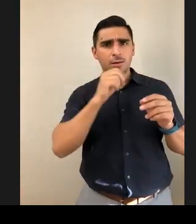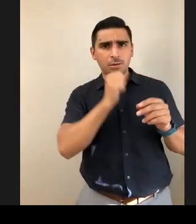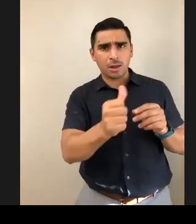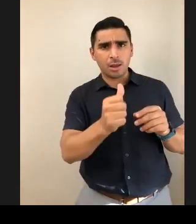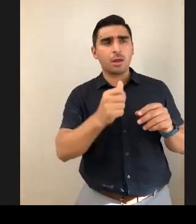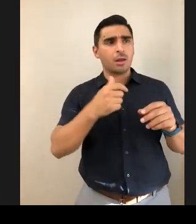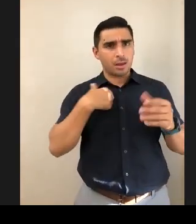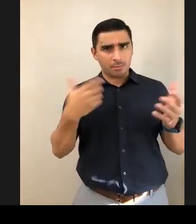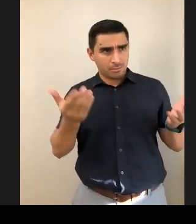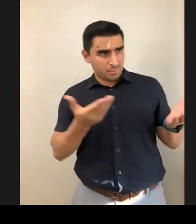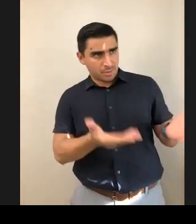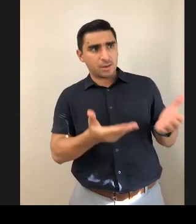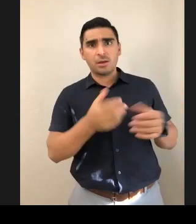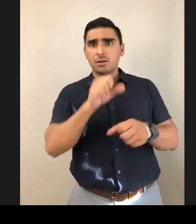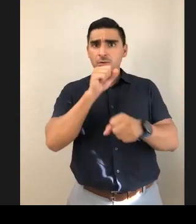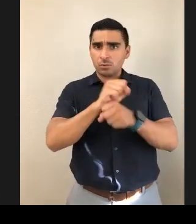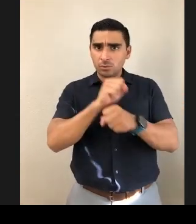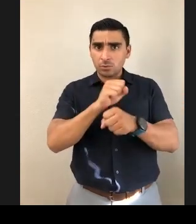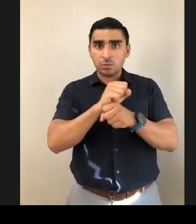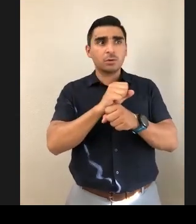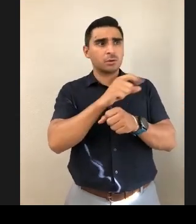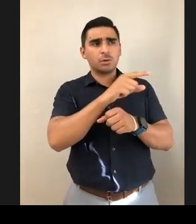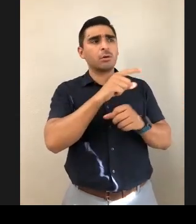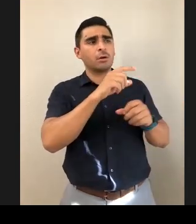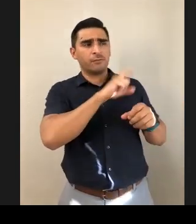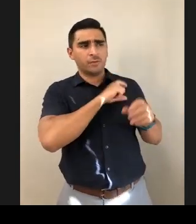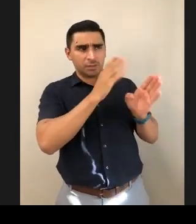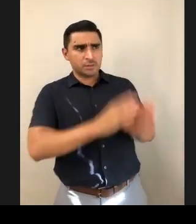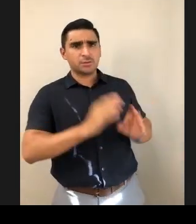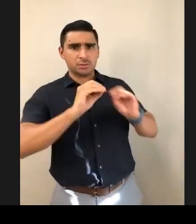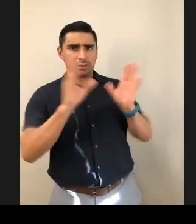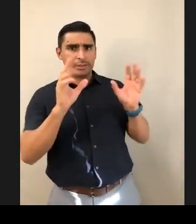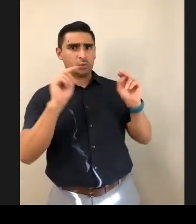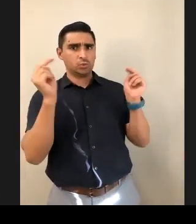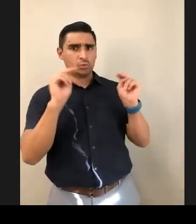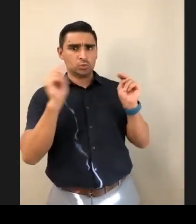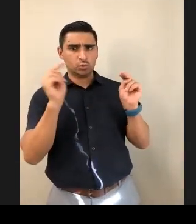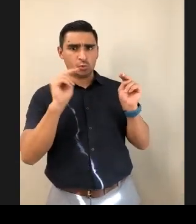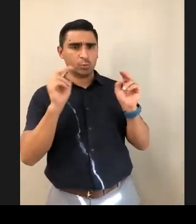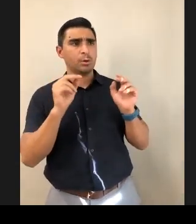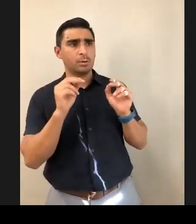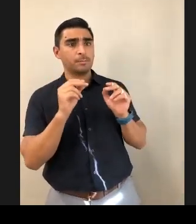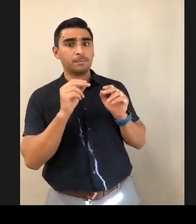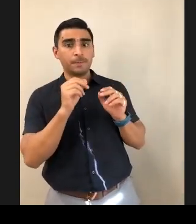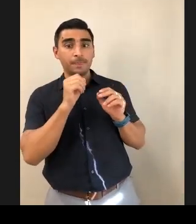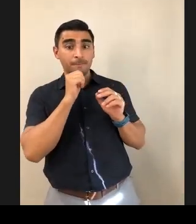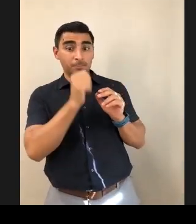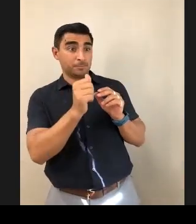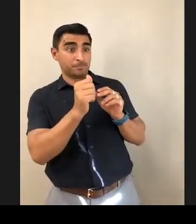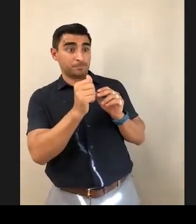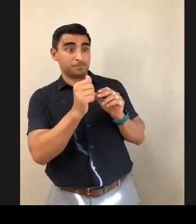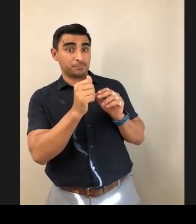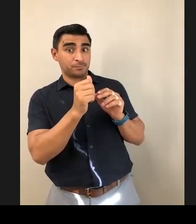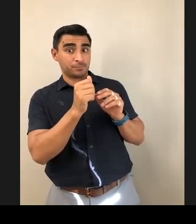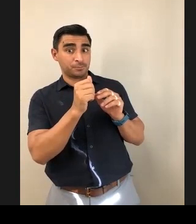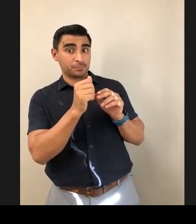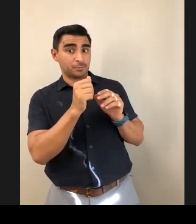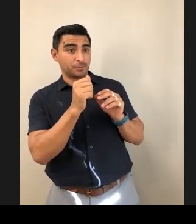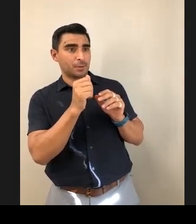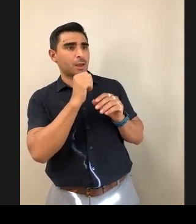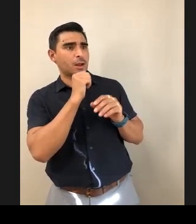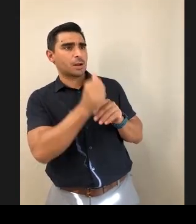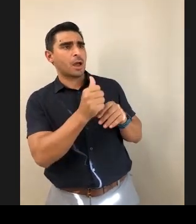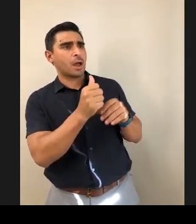que no tratas de hacer trucos y que les das la oportunidad de responder sin tratar